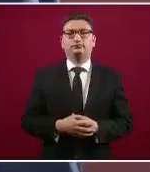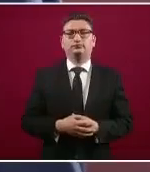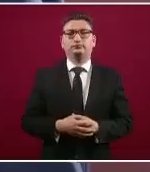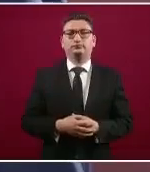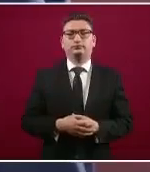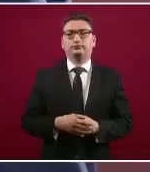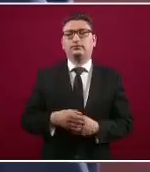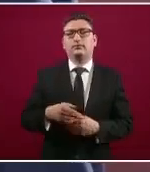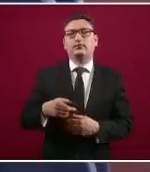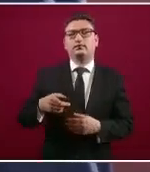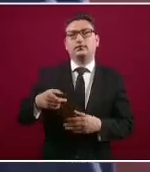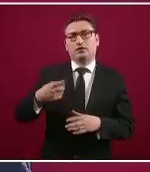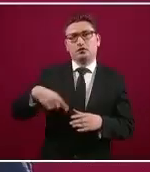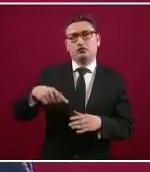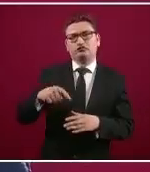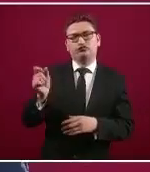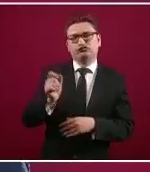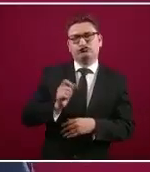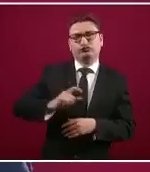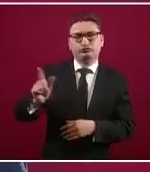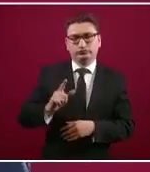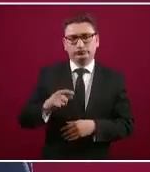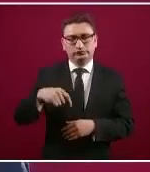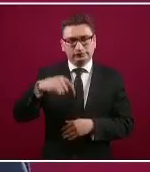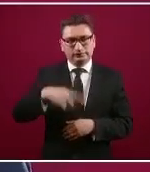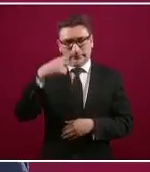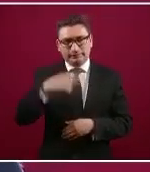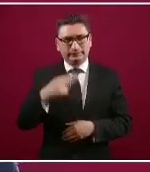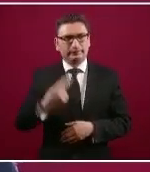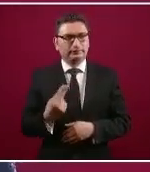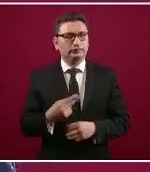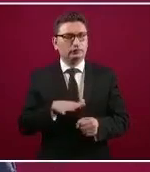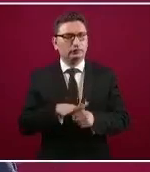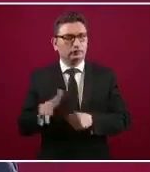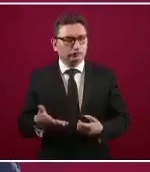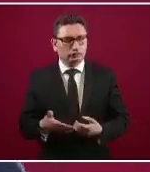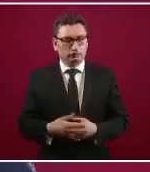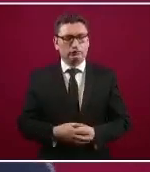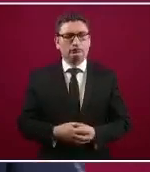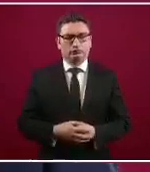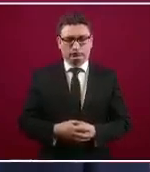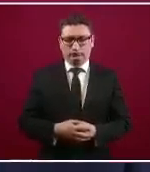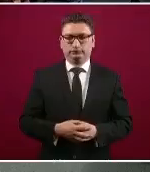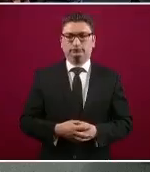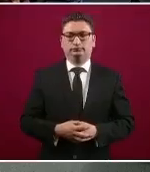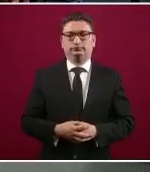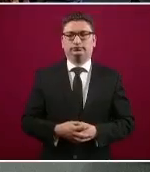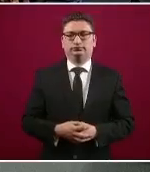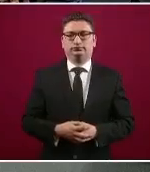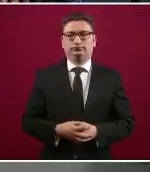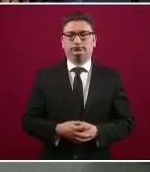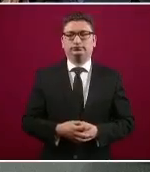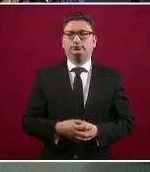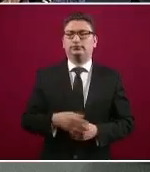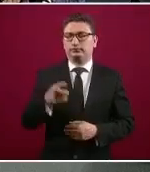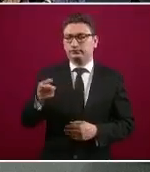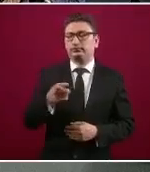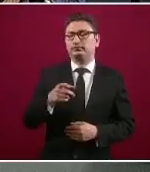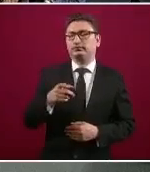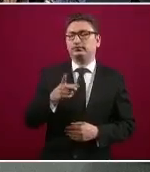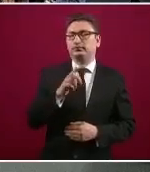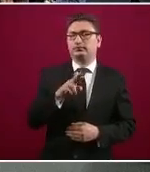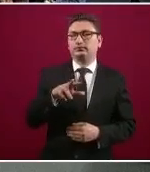profesionales son los que requiere México para su desarrollo. Y la doctora Jiménez, si me